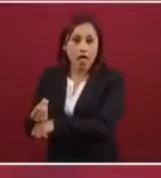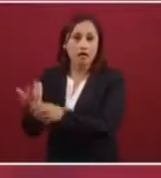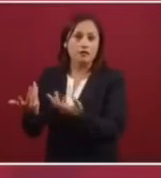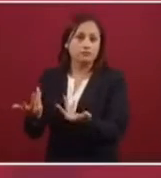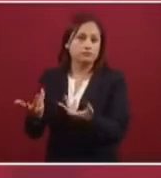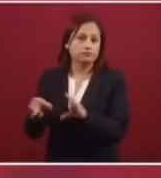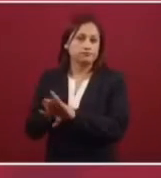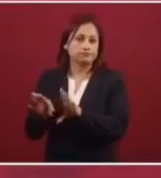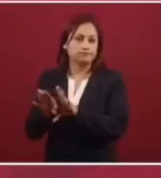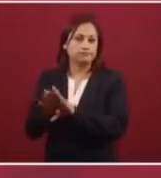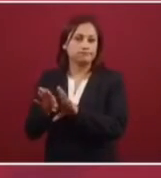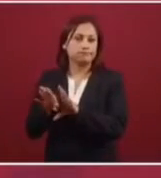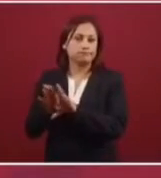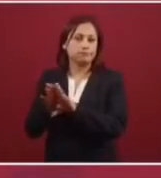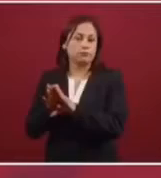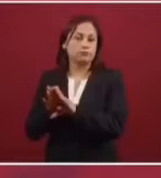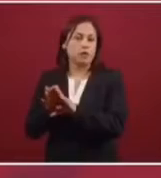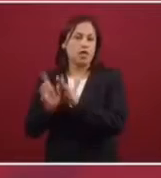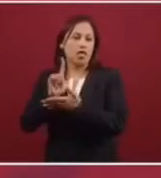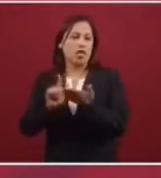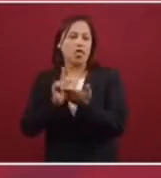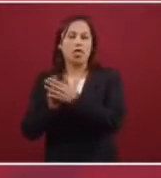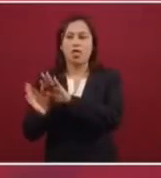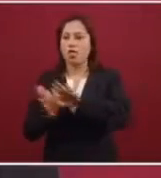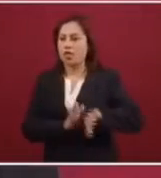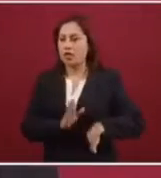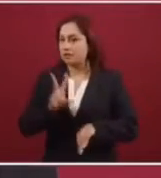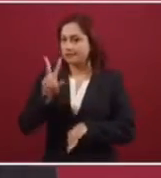ley. Eso sería